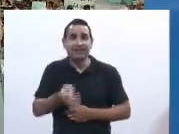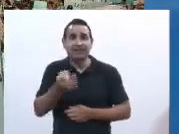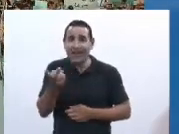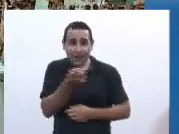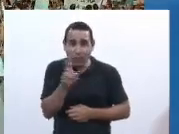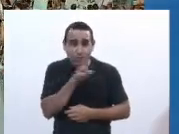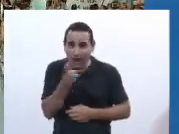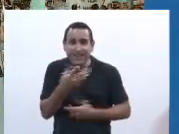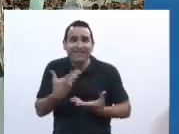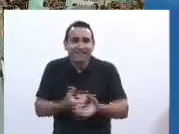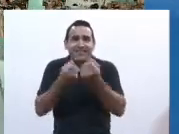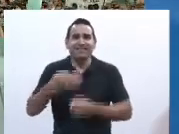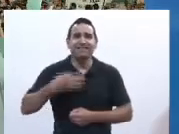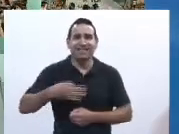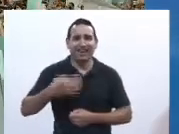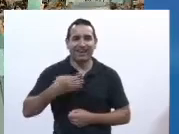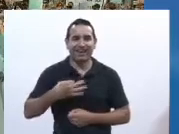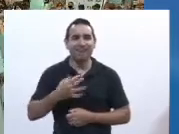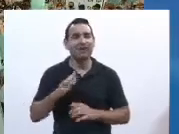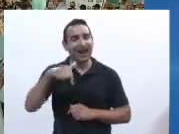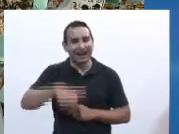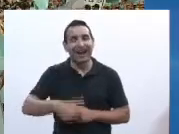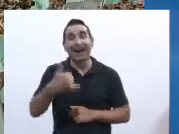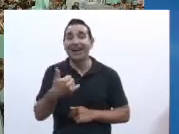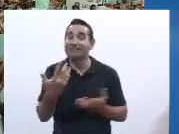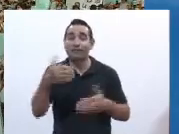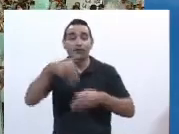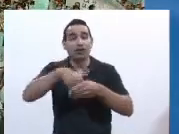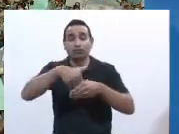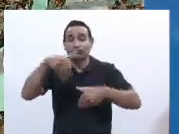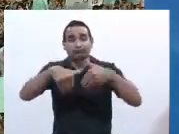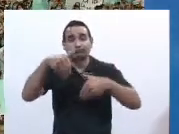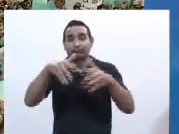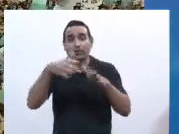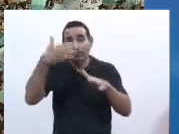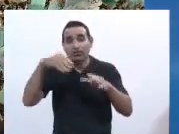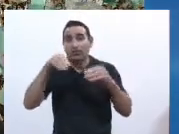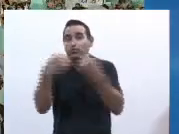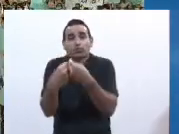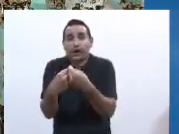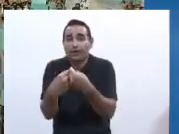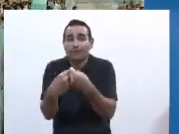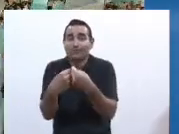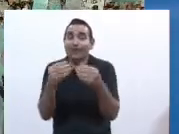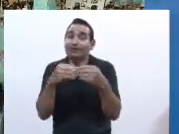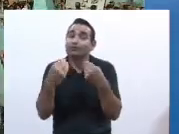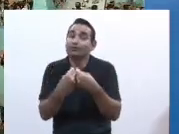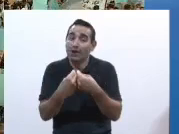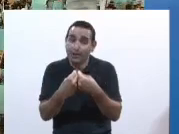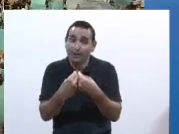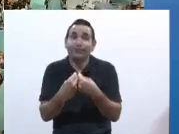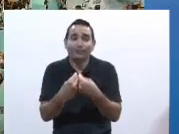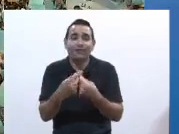defienden la vida. Pero acaba de haber un resultado en la votación, un resultado que también se produce